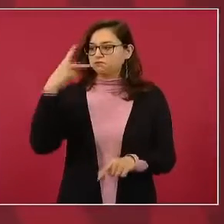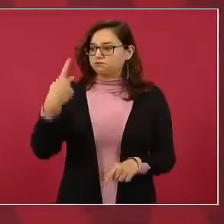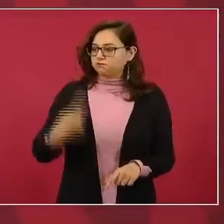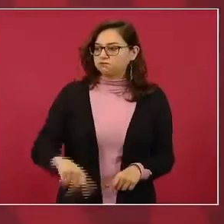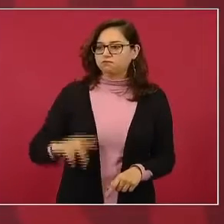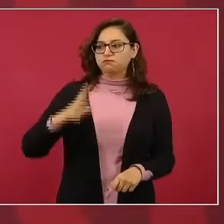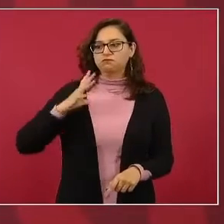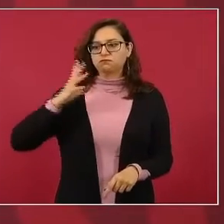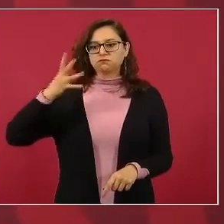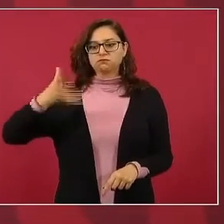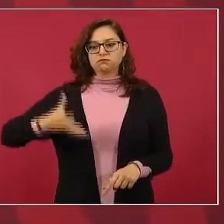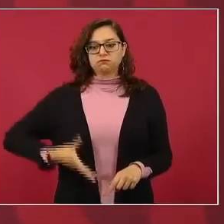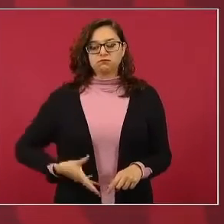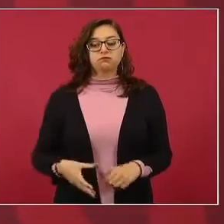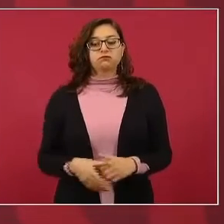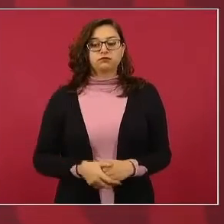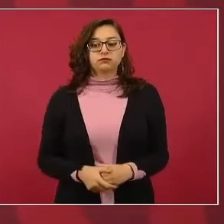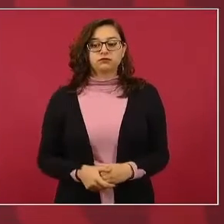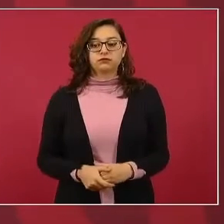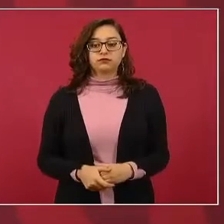cambios,